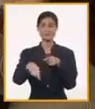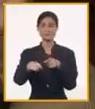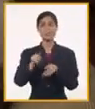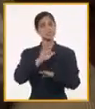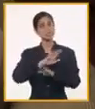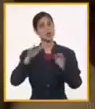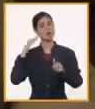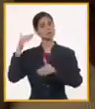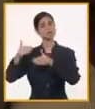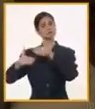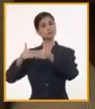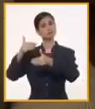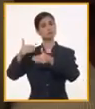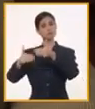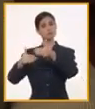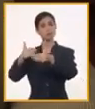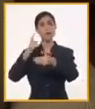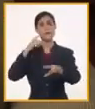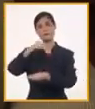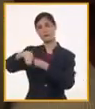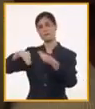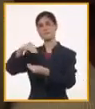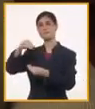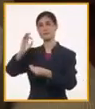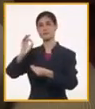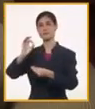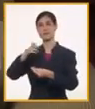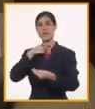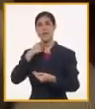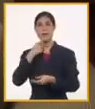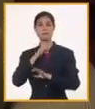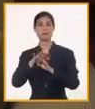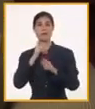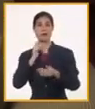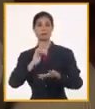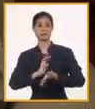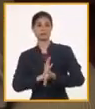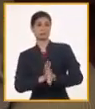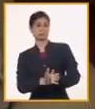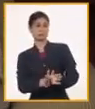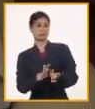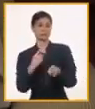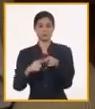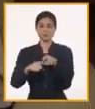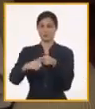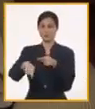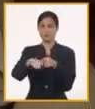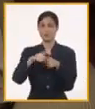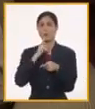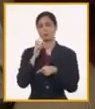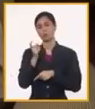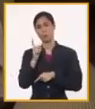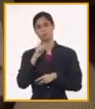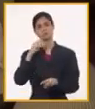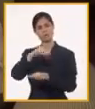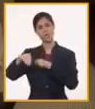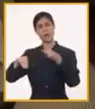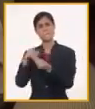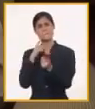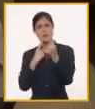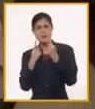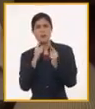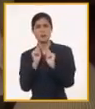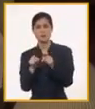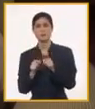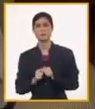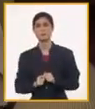desde el punto de vista revolucionario no era tal la oposición a las causas, qué sé yo, digamos,